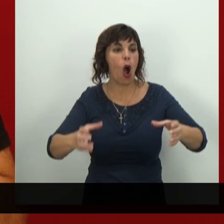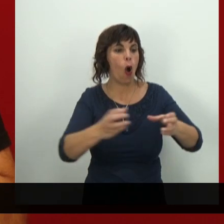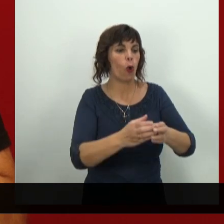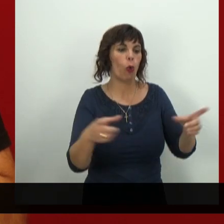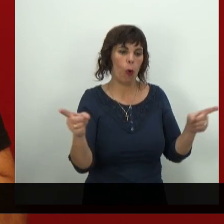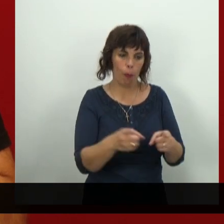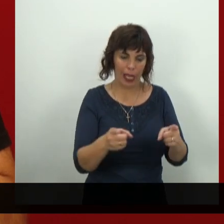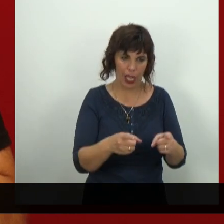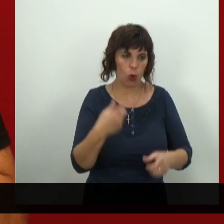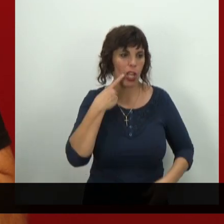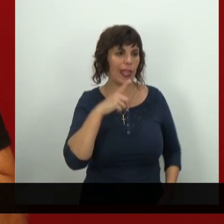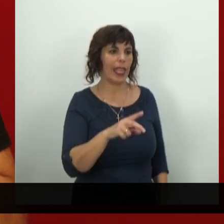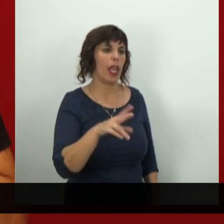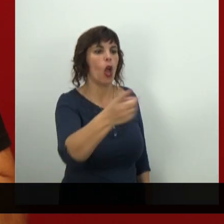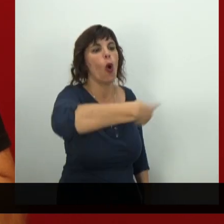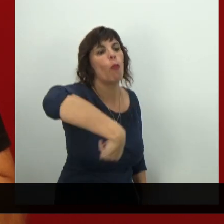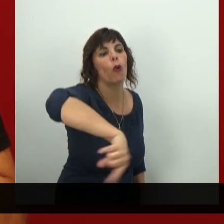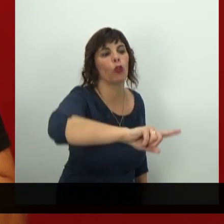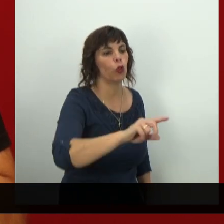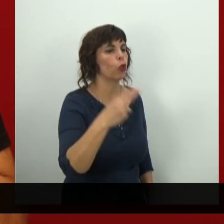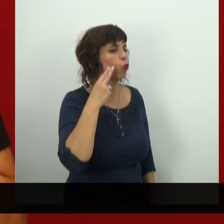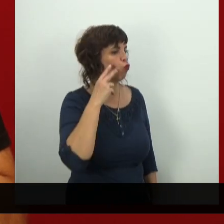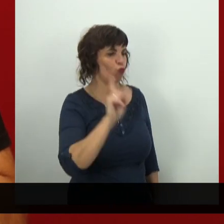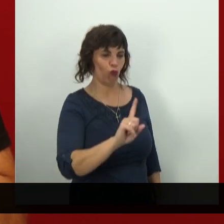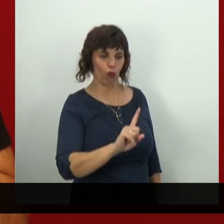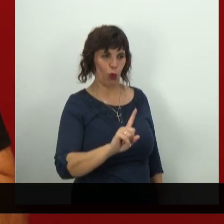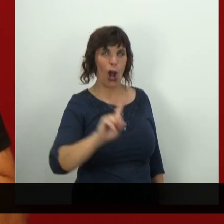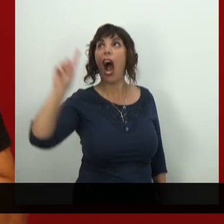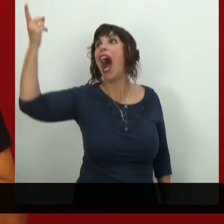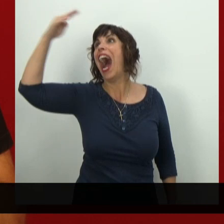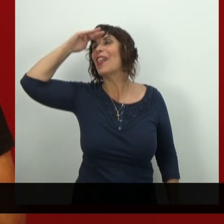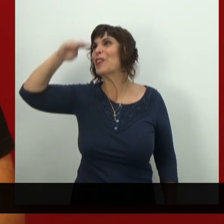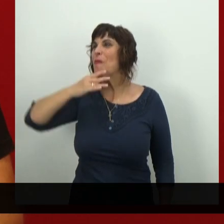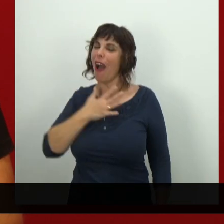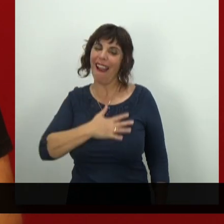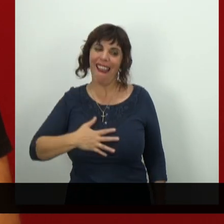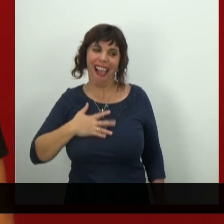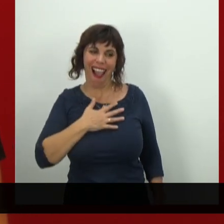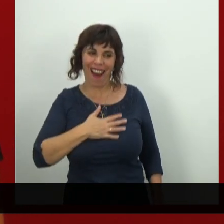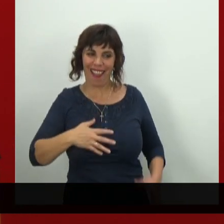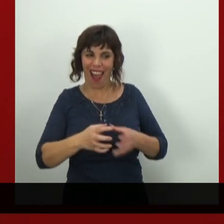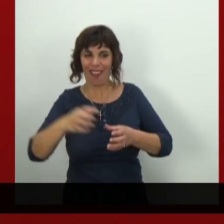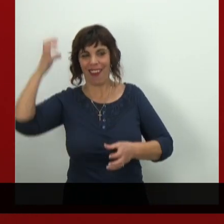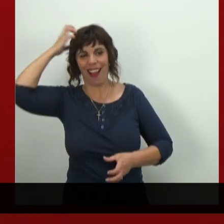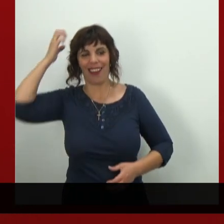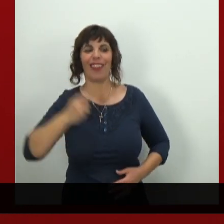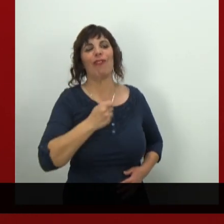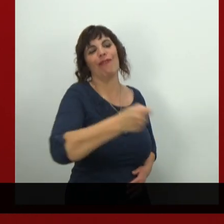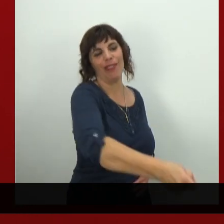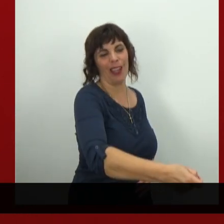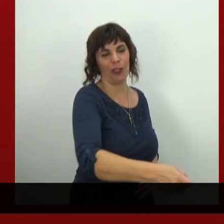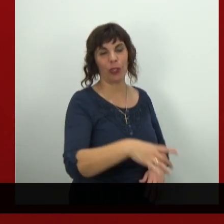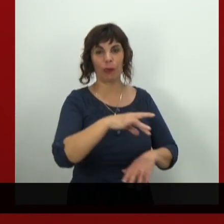Padre le ha placido de daros el reino. Lucas 12:32.